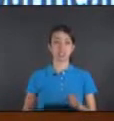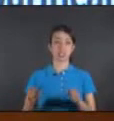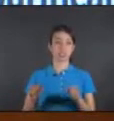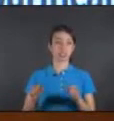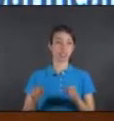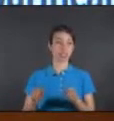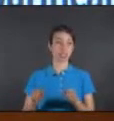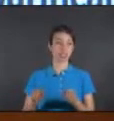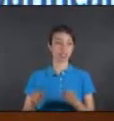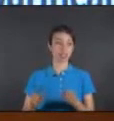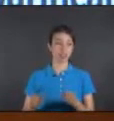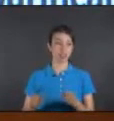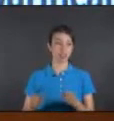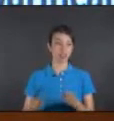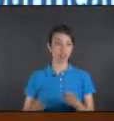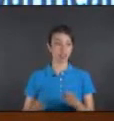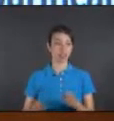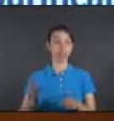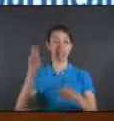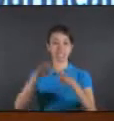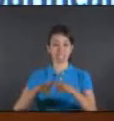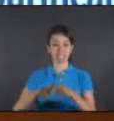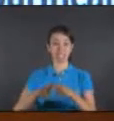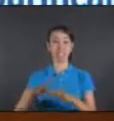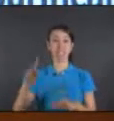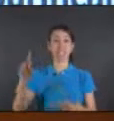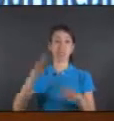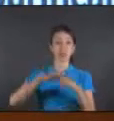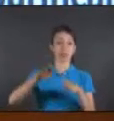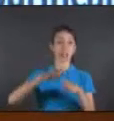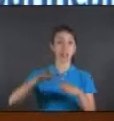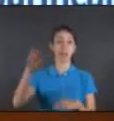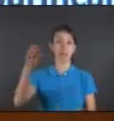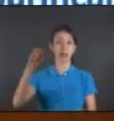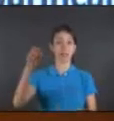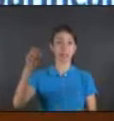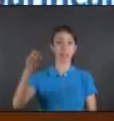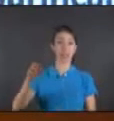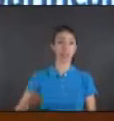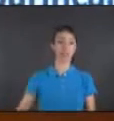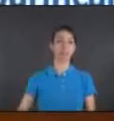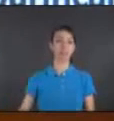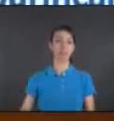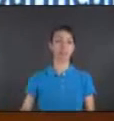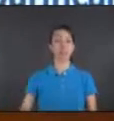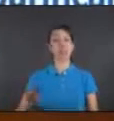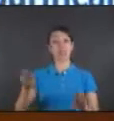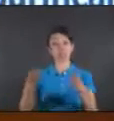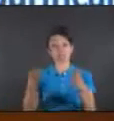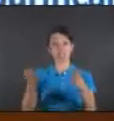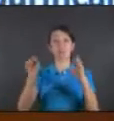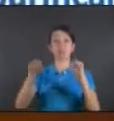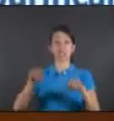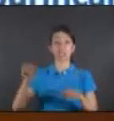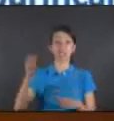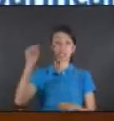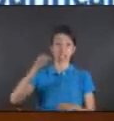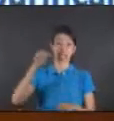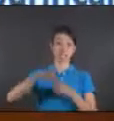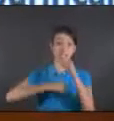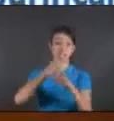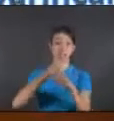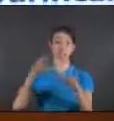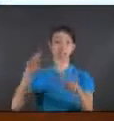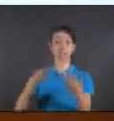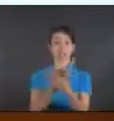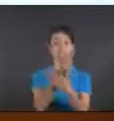en nuestro corazón, en nuestras manos, en nuestros miembros, en todo. Y tú que puedas decir, ay Dios, hermano, si usted supiera